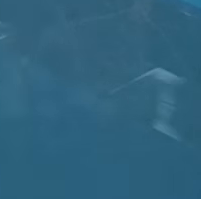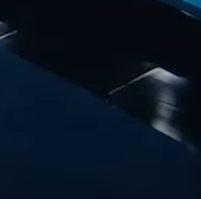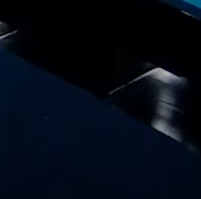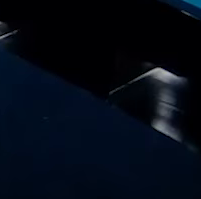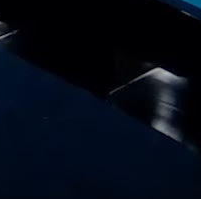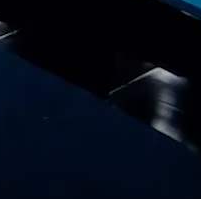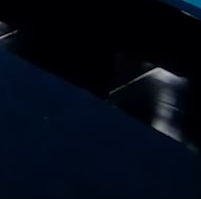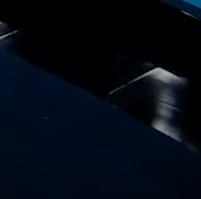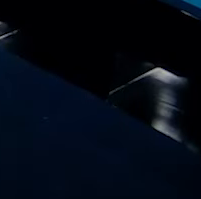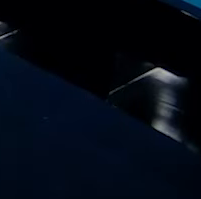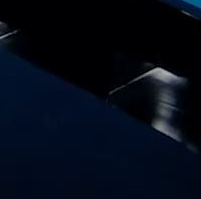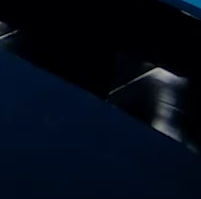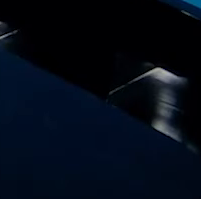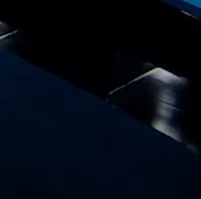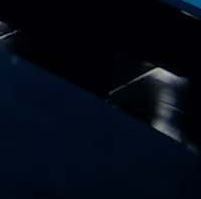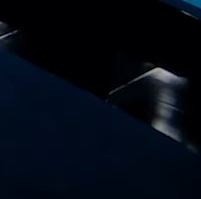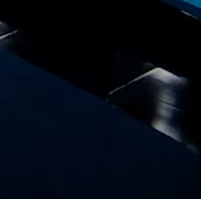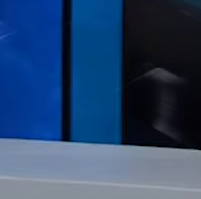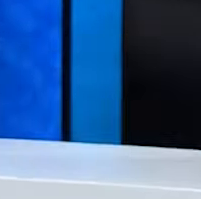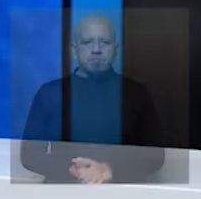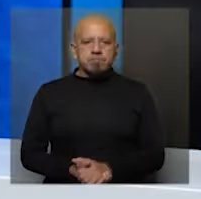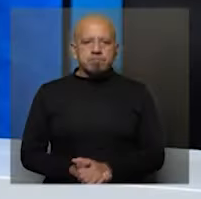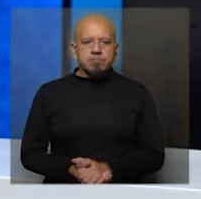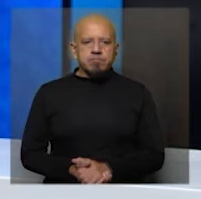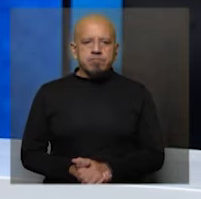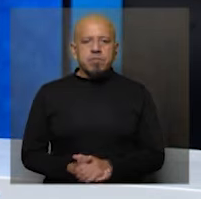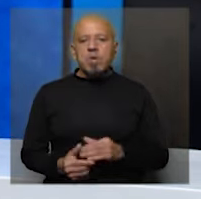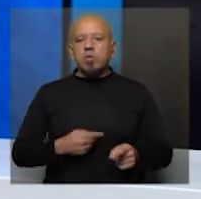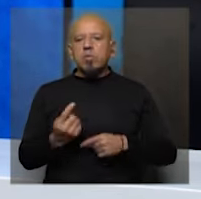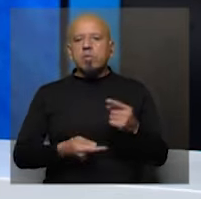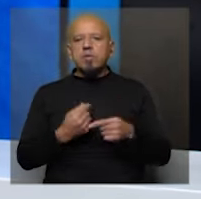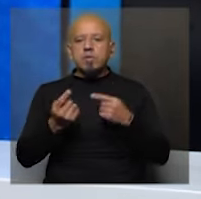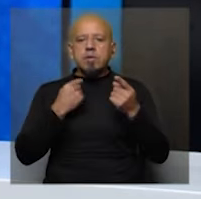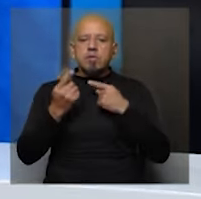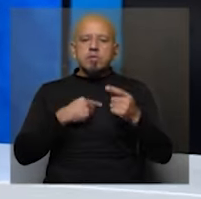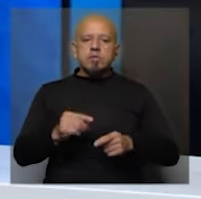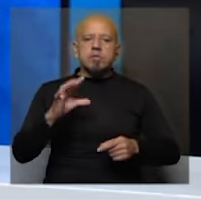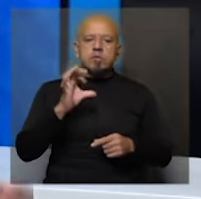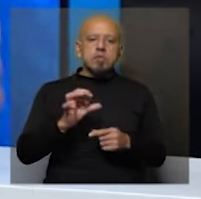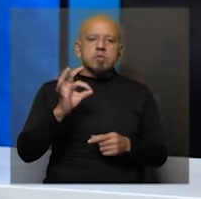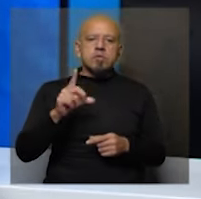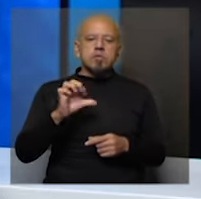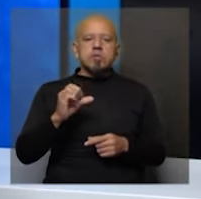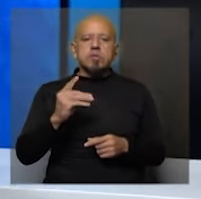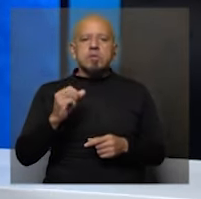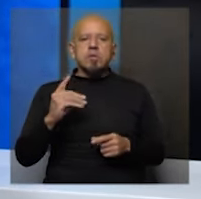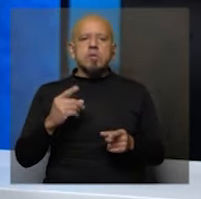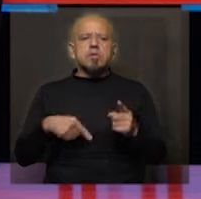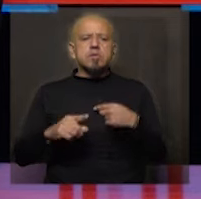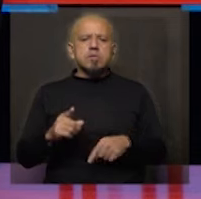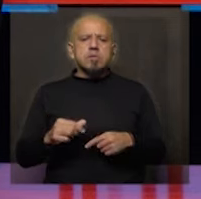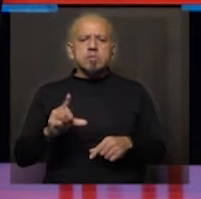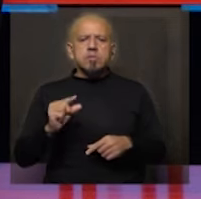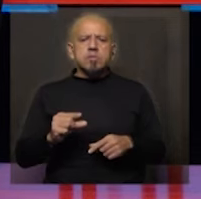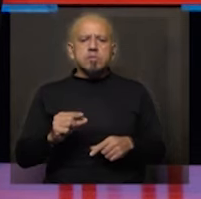cudad seguimos en vivo aquí en lado en la pantalla de TV ciudad conversando con solead González con rosmari rutin eh solead Hace poco